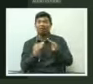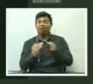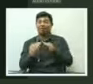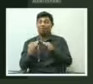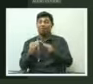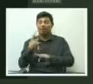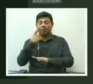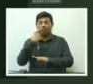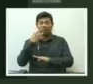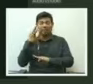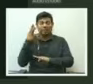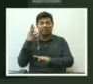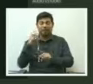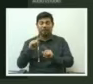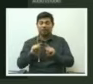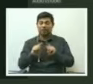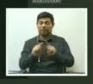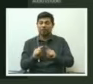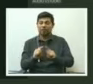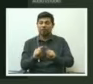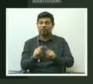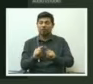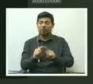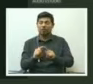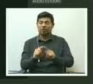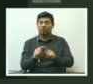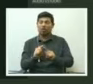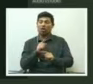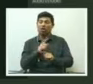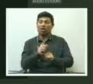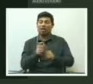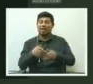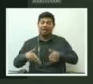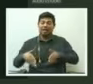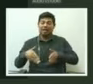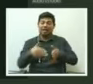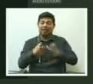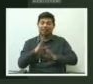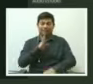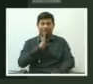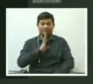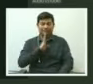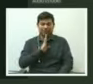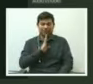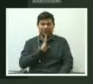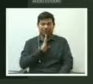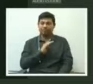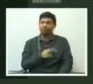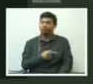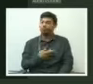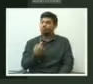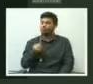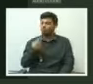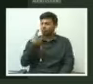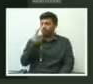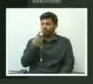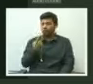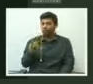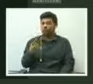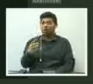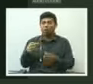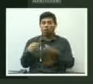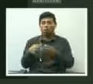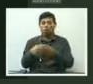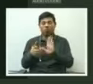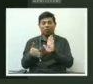Guindos, Morrumbulli y toda la comunidad valdiviana que requiere la presencia de ellos. Certificado de vigencia a la organización.